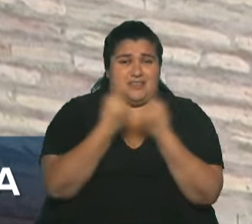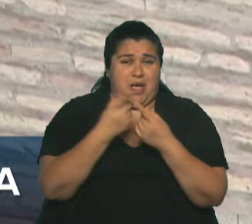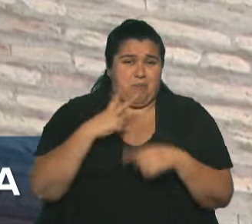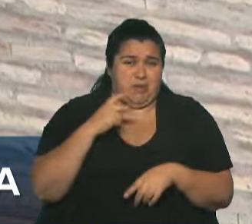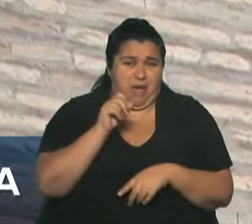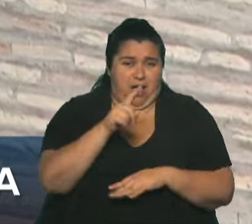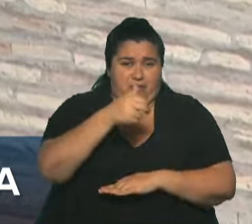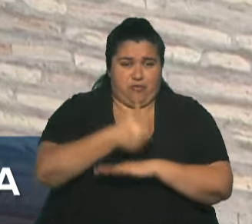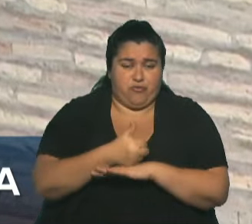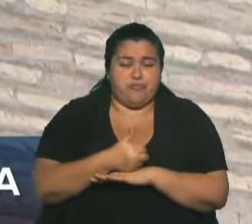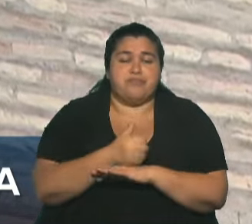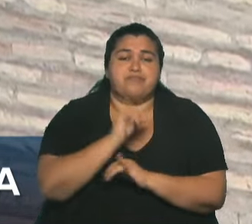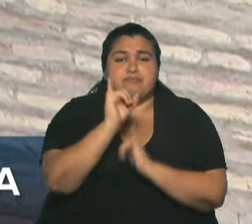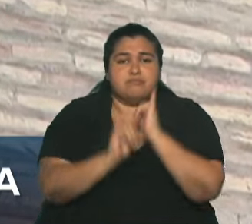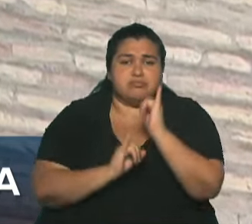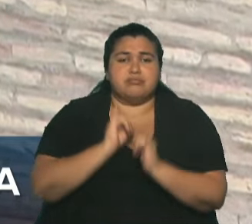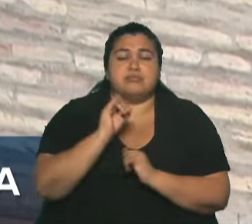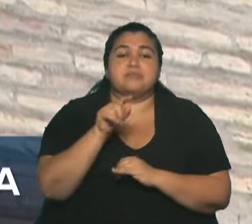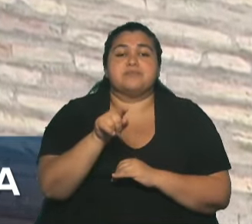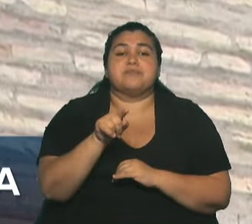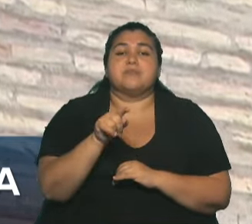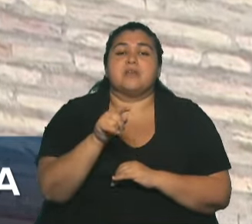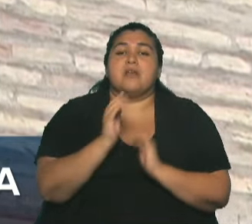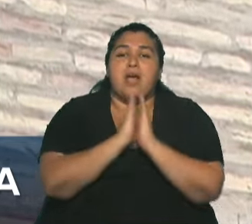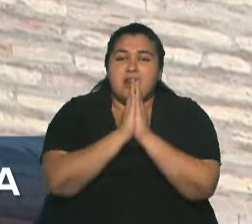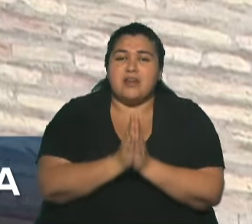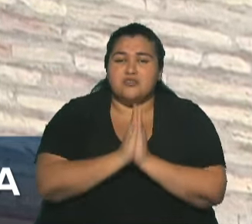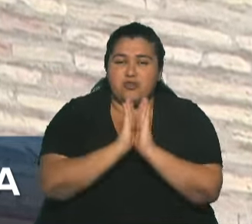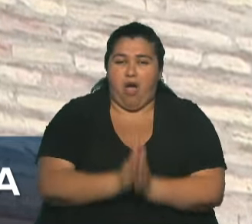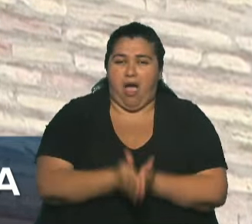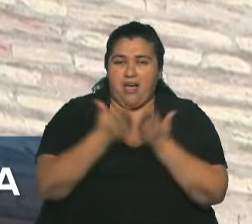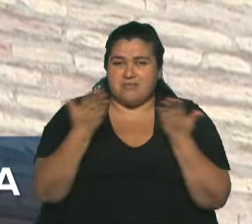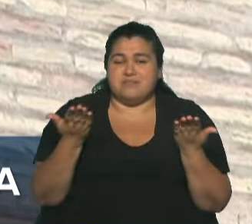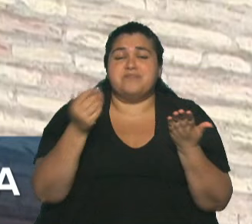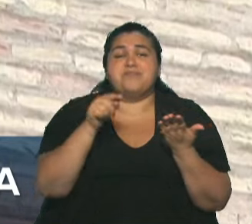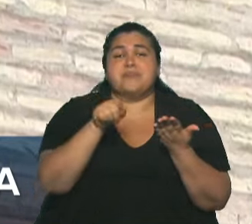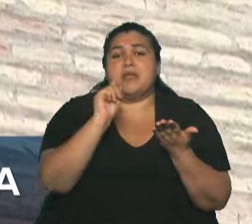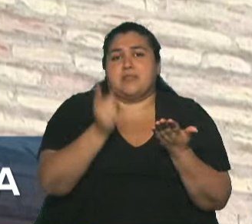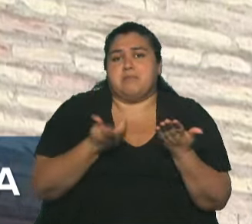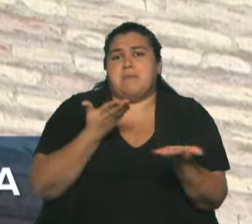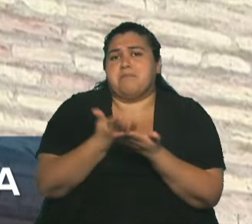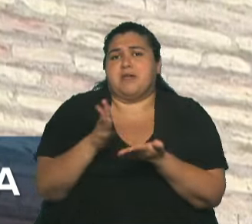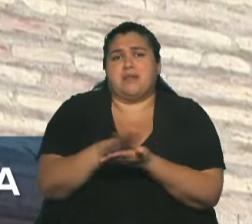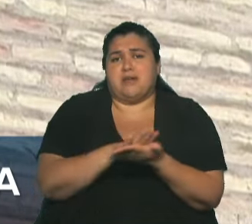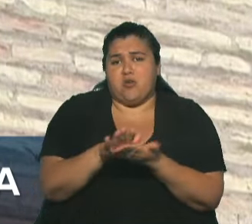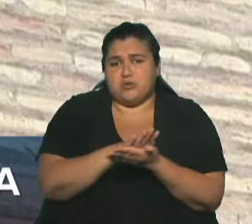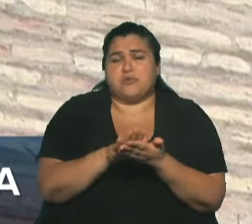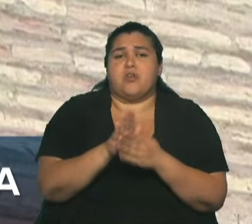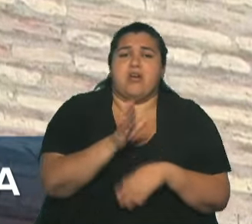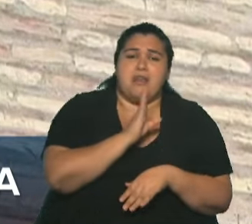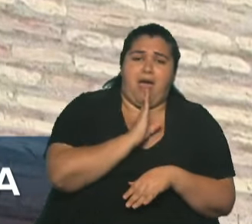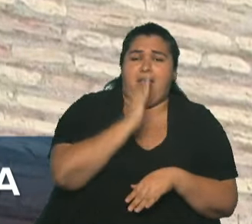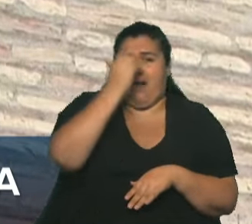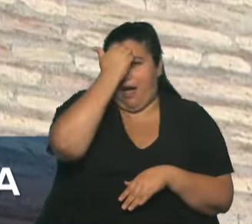Palacio Apostólico del Vaticano. Allí rezó el Ángelus y reclamó que se aceleren las negociaciones entre Israel y el grupo